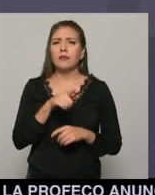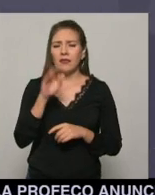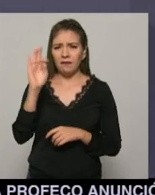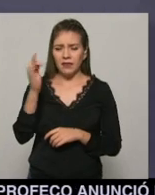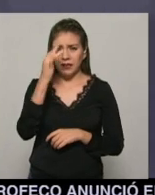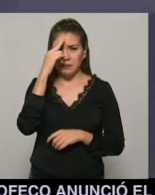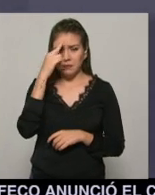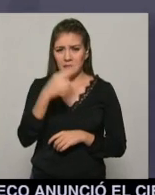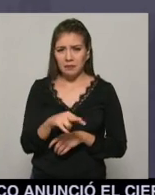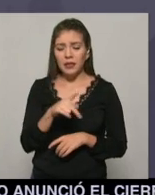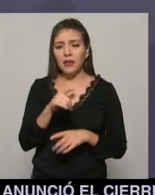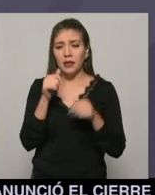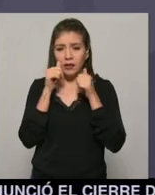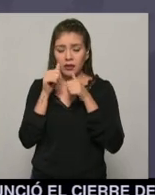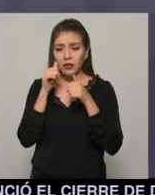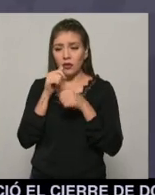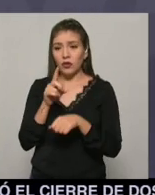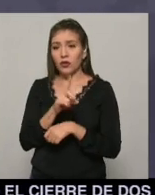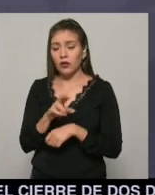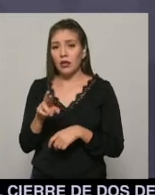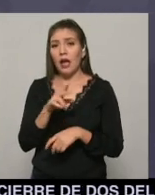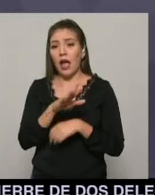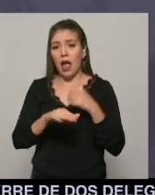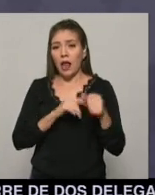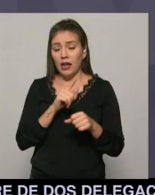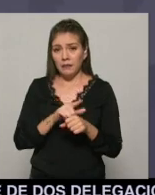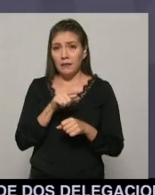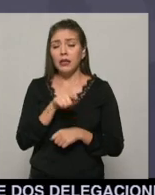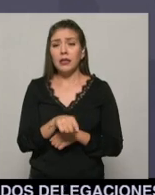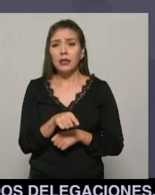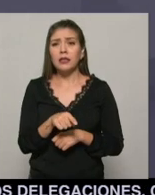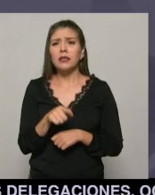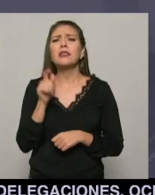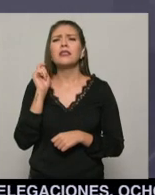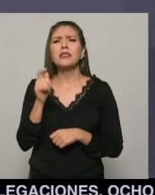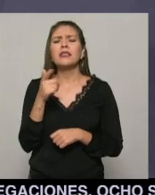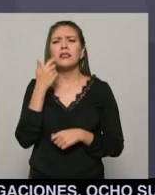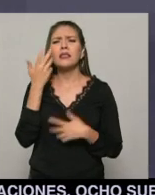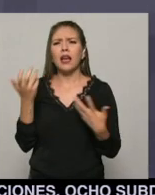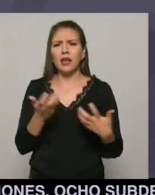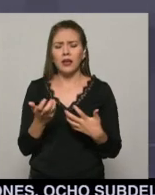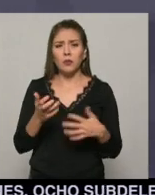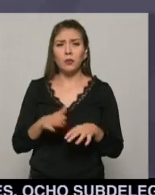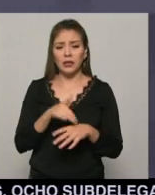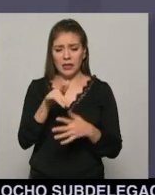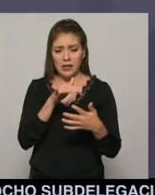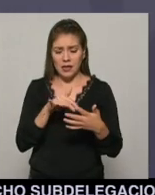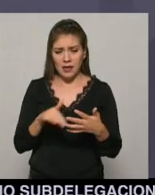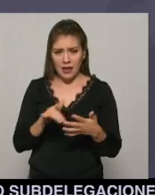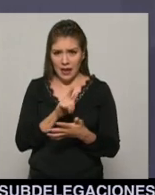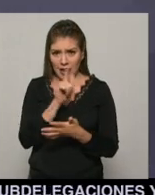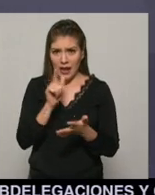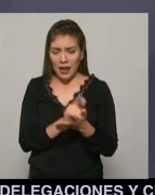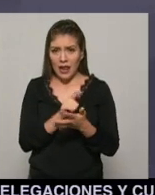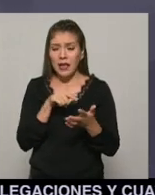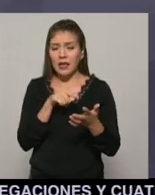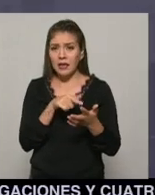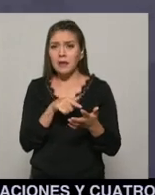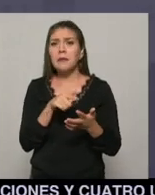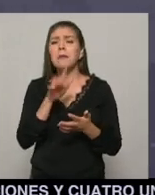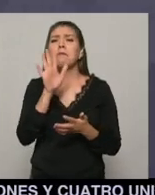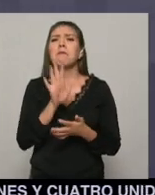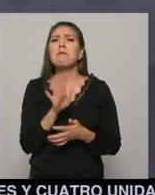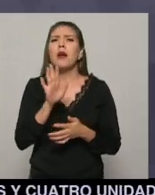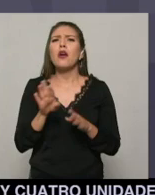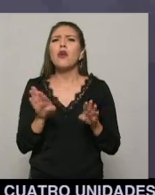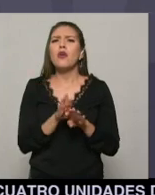Mexicana Veterinaria Zootecnista, porque si uno lee el cuerpo de la ley, pues parece ser que está hecha a modo, ¿sí? A